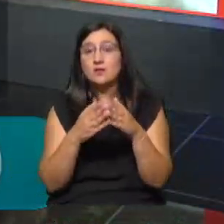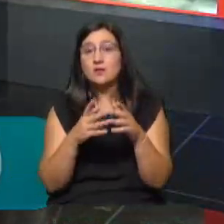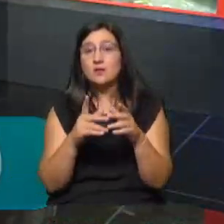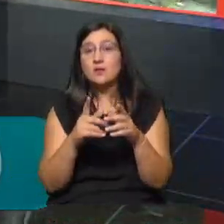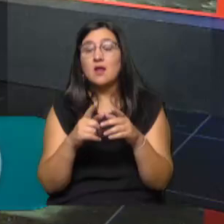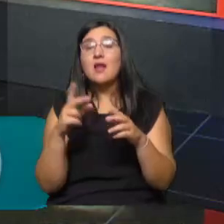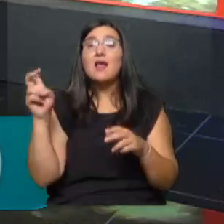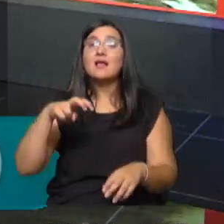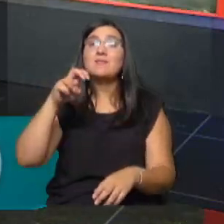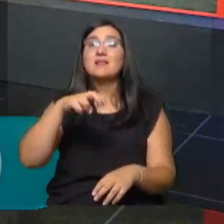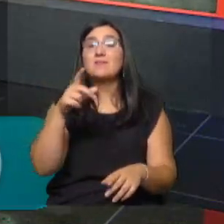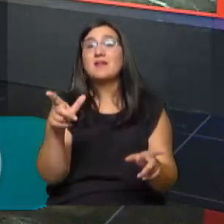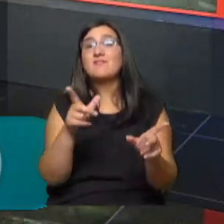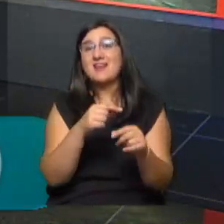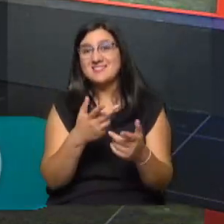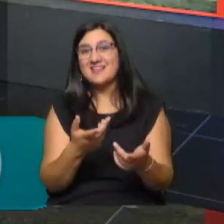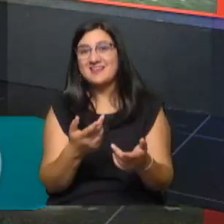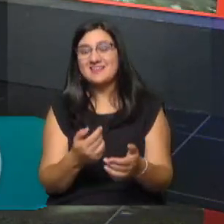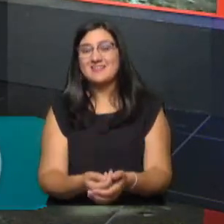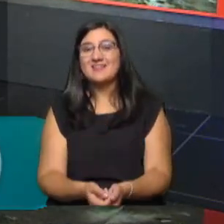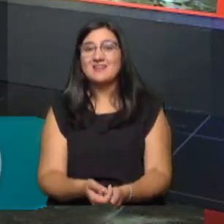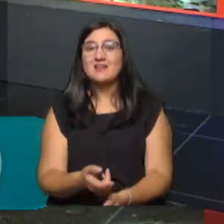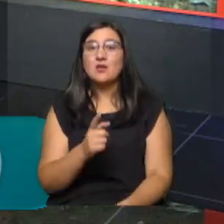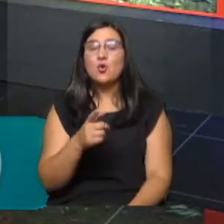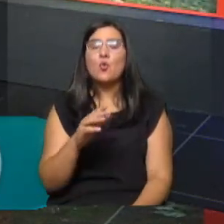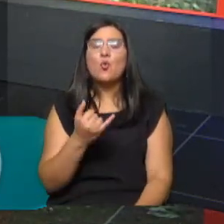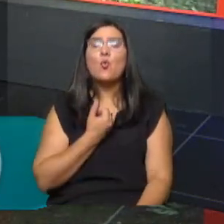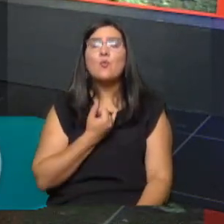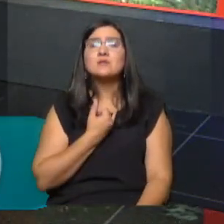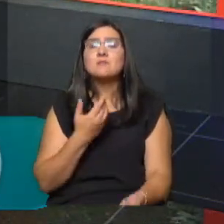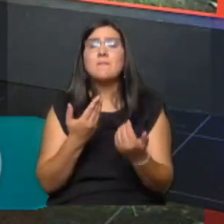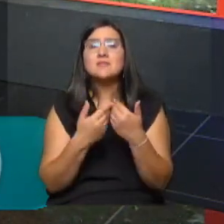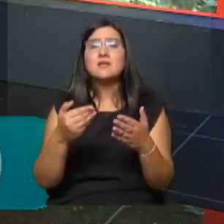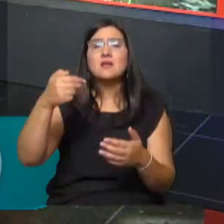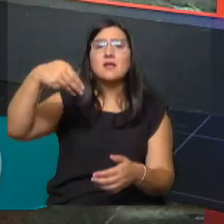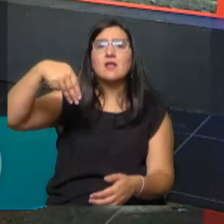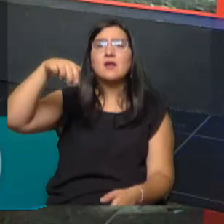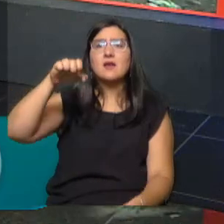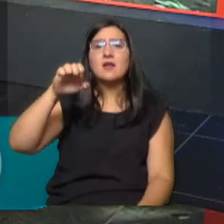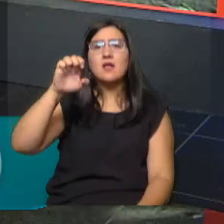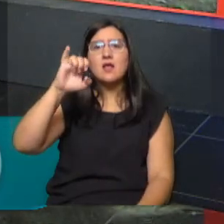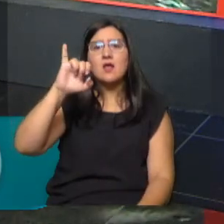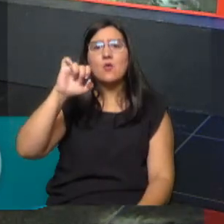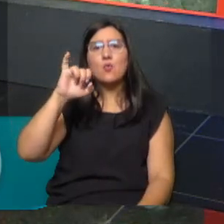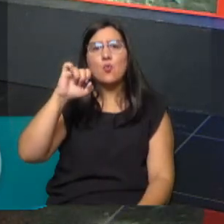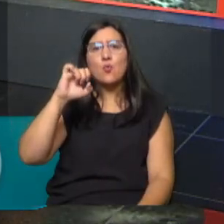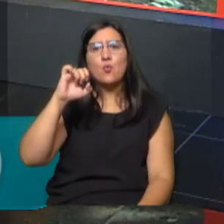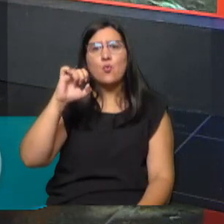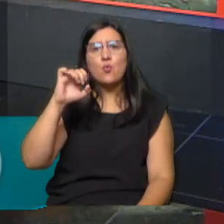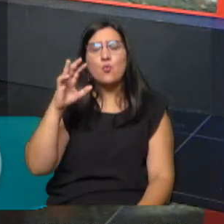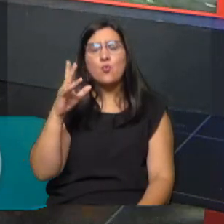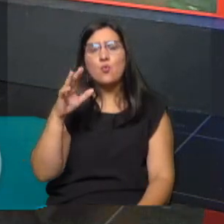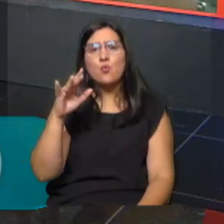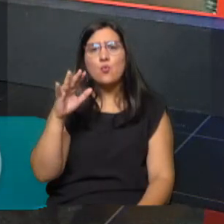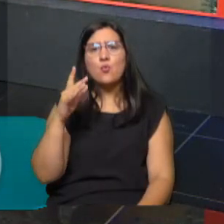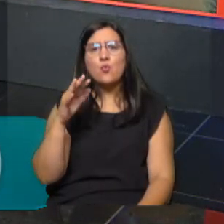corona la... Decime, Fito, a ver. ¿Cómo es eso que dice que va a empezar a hacer Rubik? ¿Cómo fue que dijo